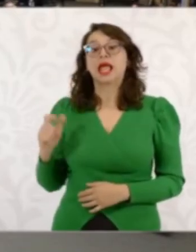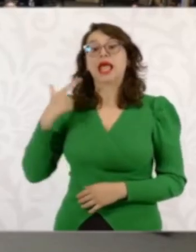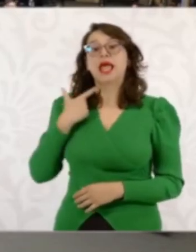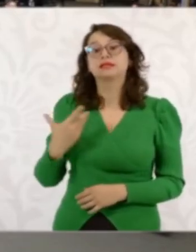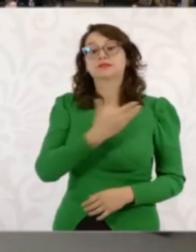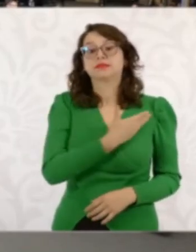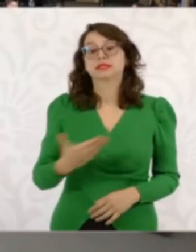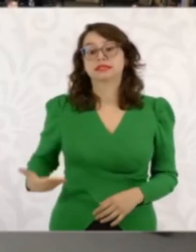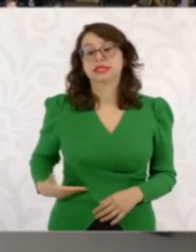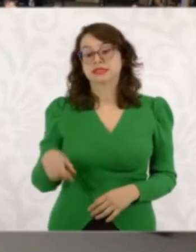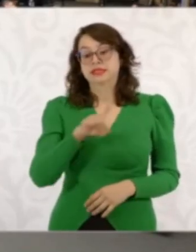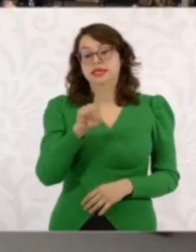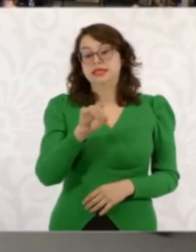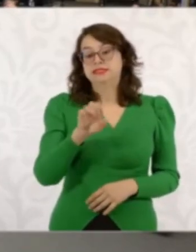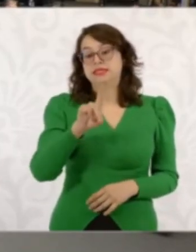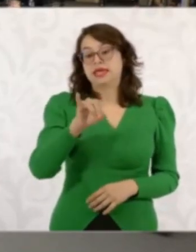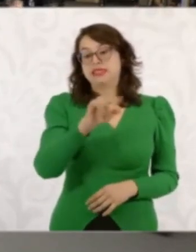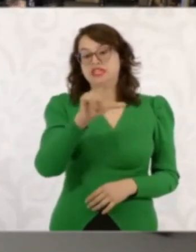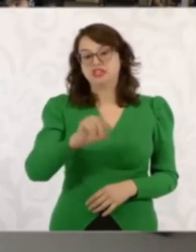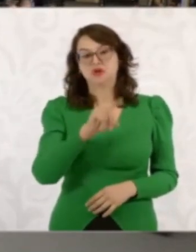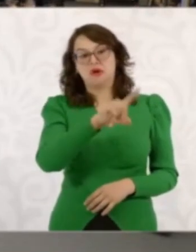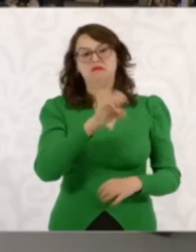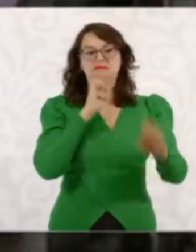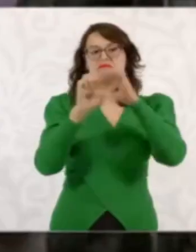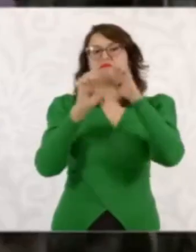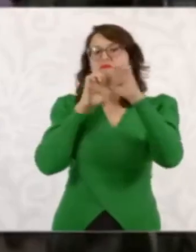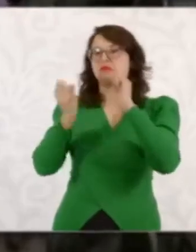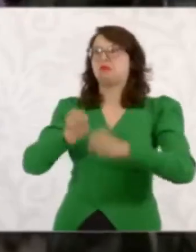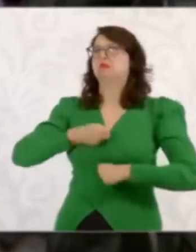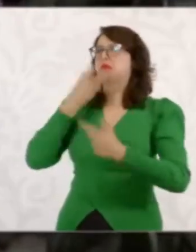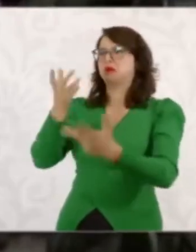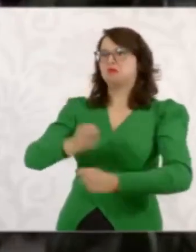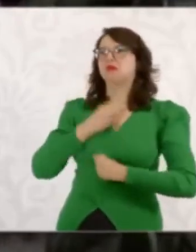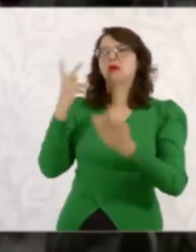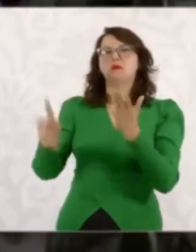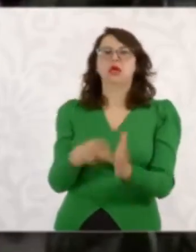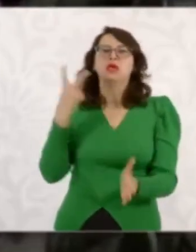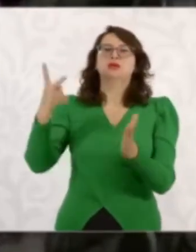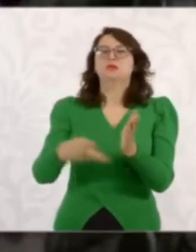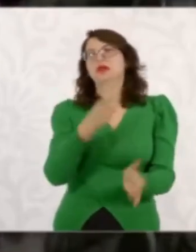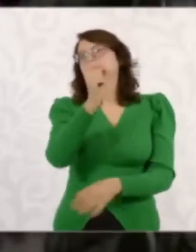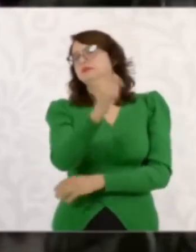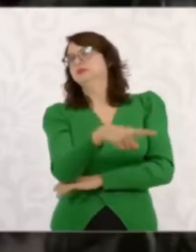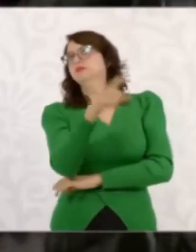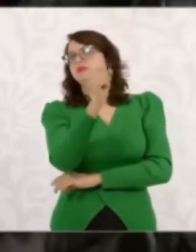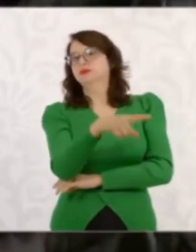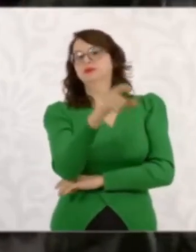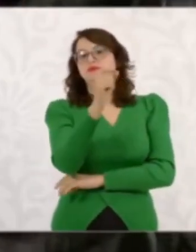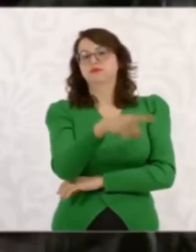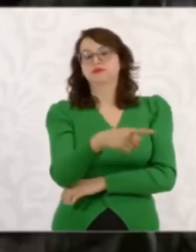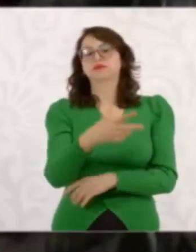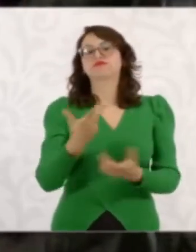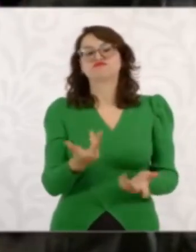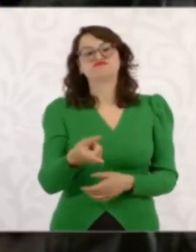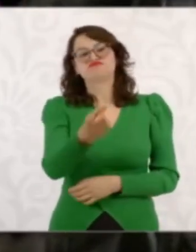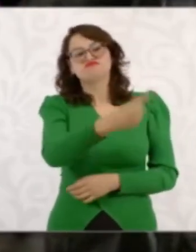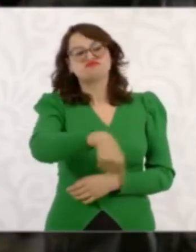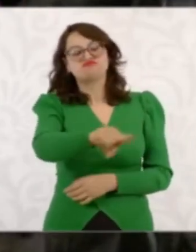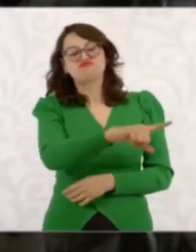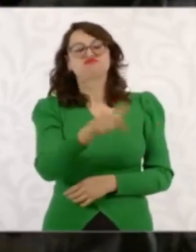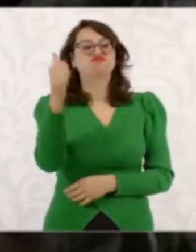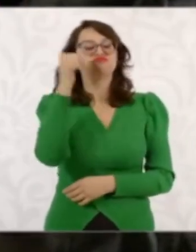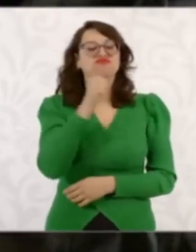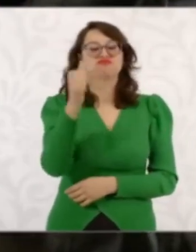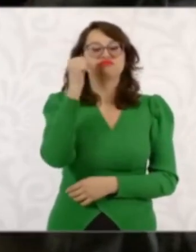Zedillo sobre esto que ha dicho que la oposición y expresidentes siempre reiteran